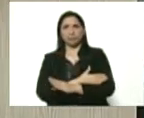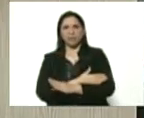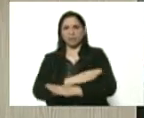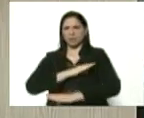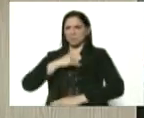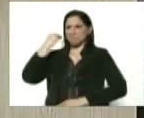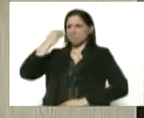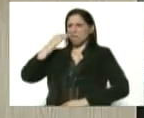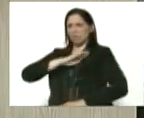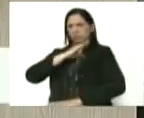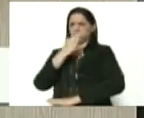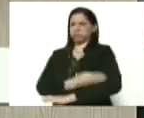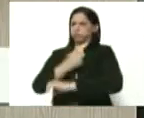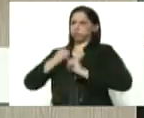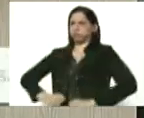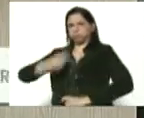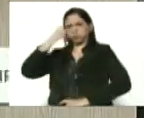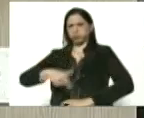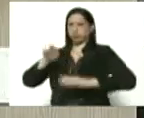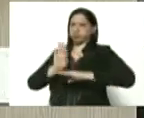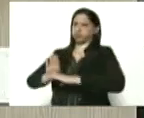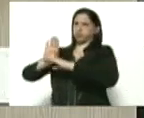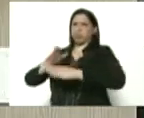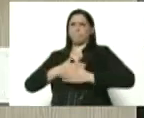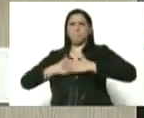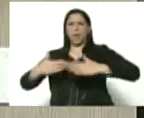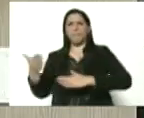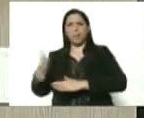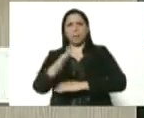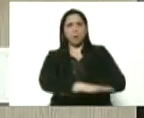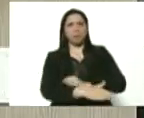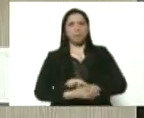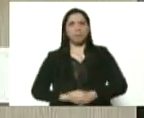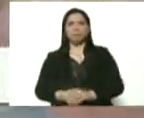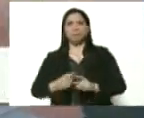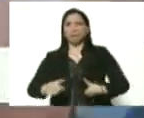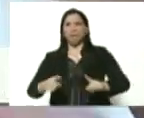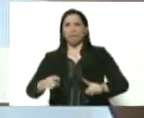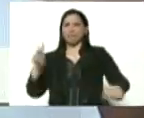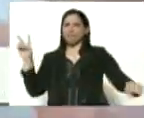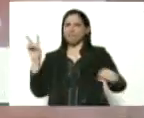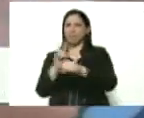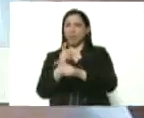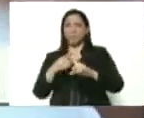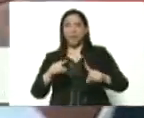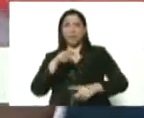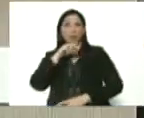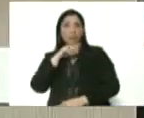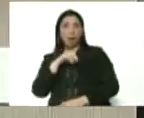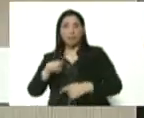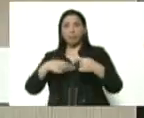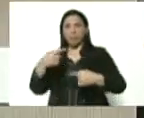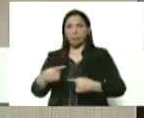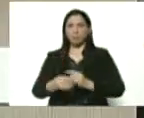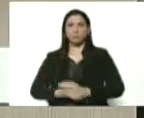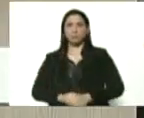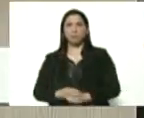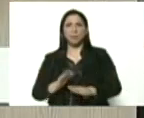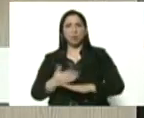que se crean Rambo y que tengan una disposición para el asesinato y una disposición para la violencia. Pero de esto vamos a hablar un poco después, porque yo